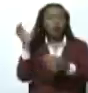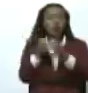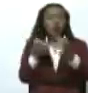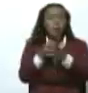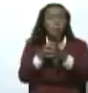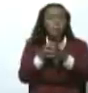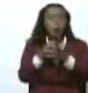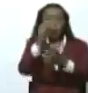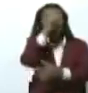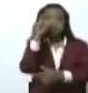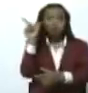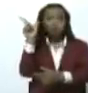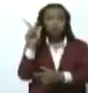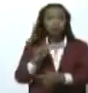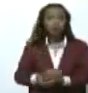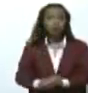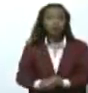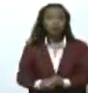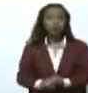Venezuela,